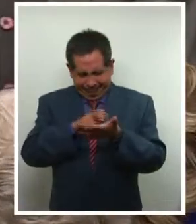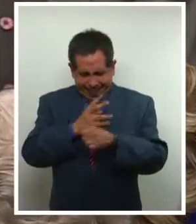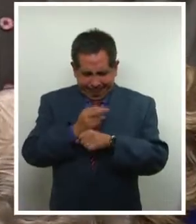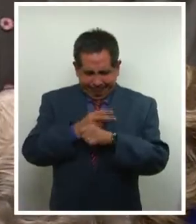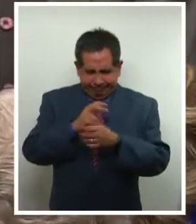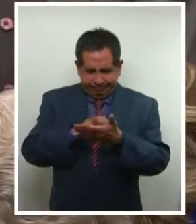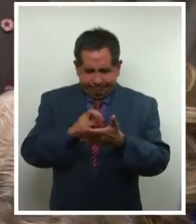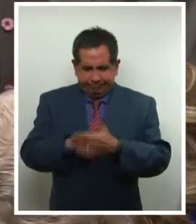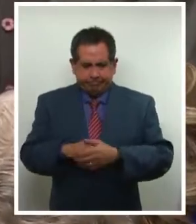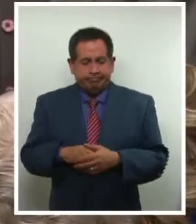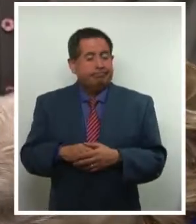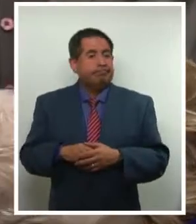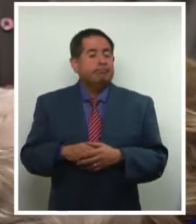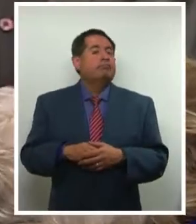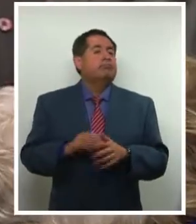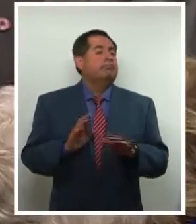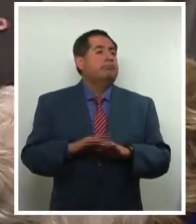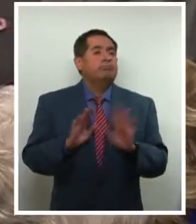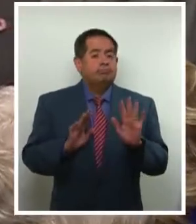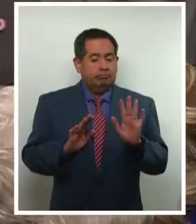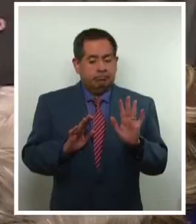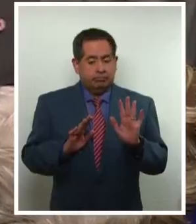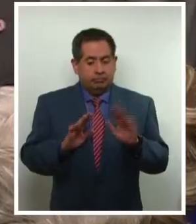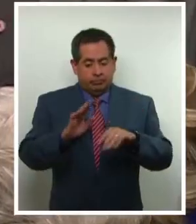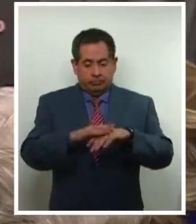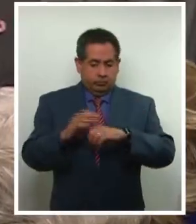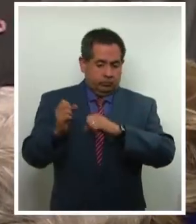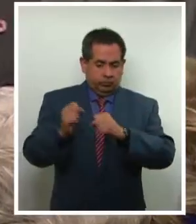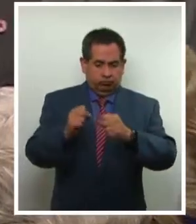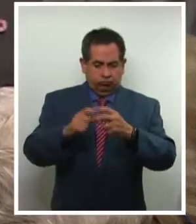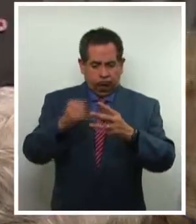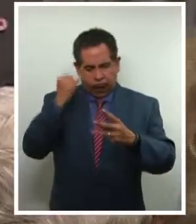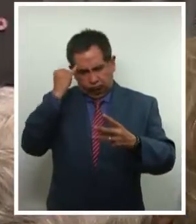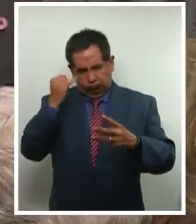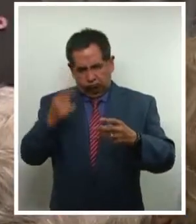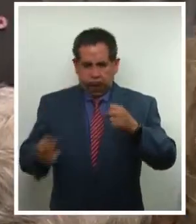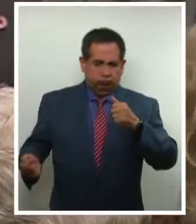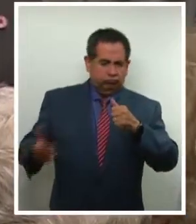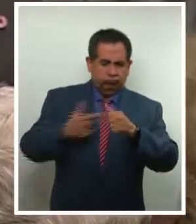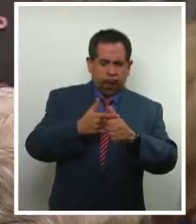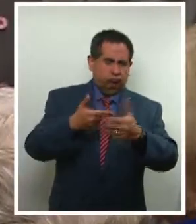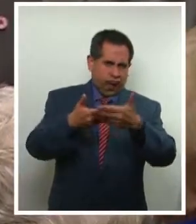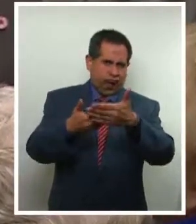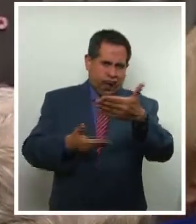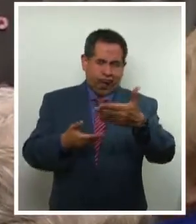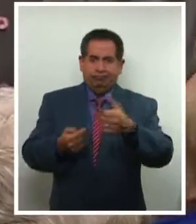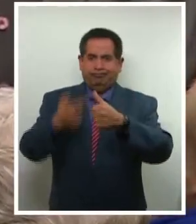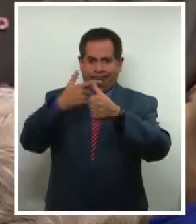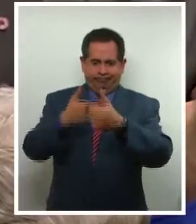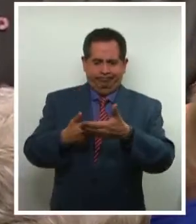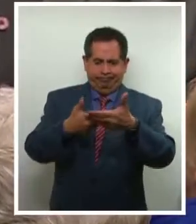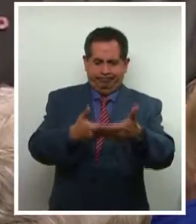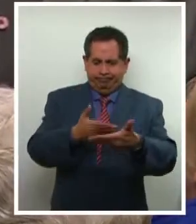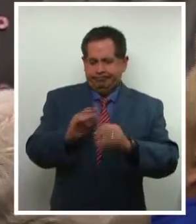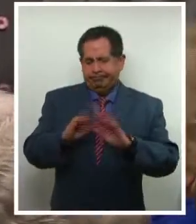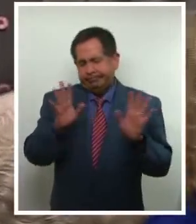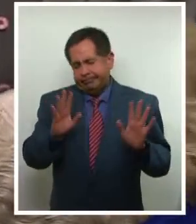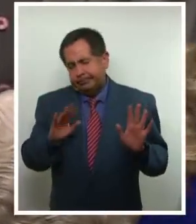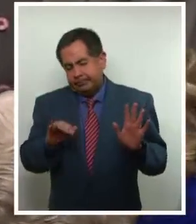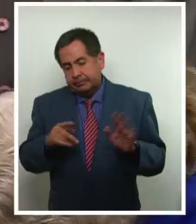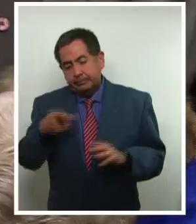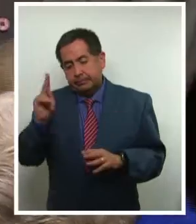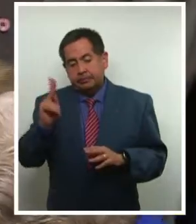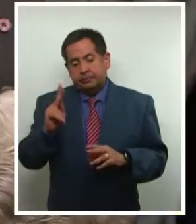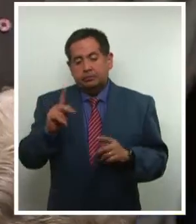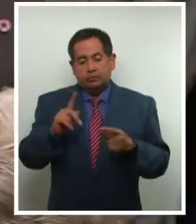Es más fuerte, tiene más carga ideológica el primer texto, sin duda alguna, eso es evidente, pero